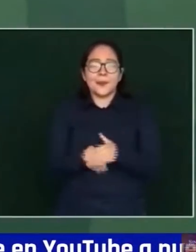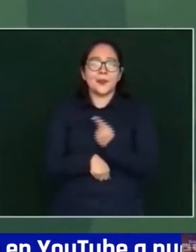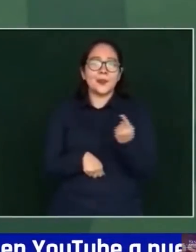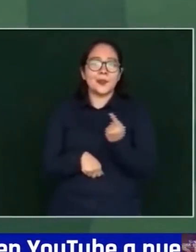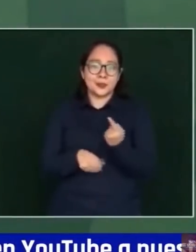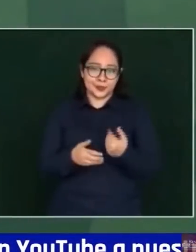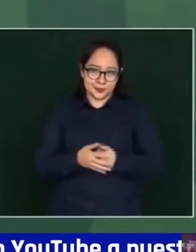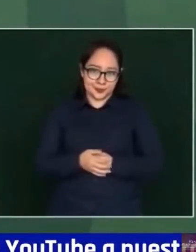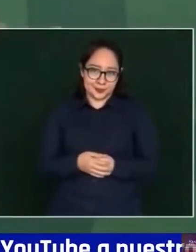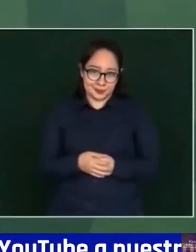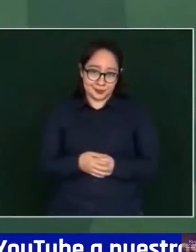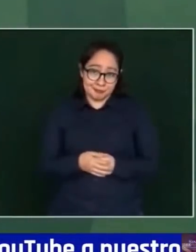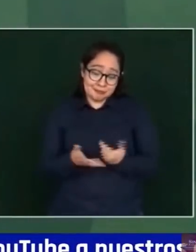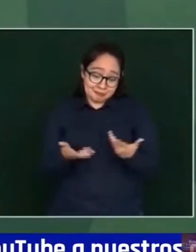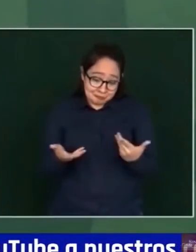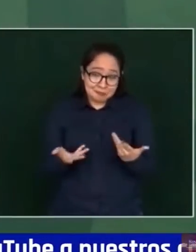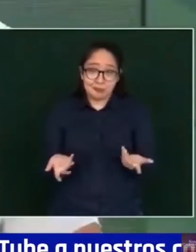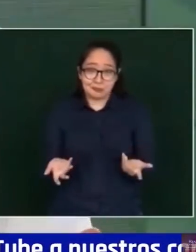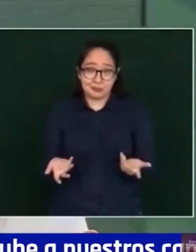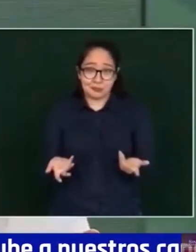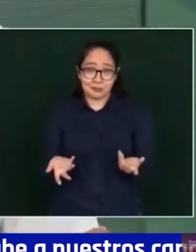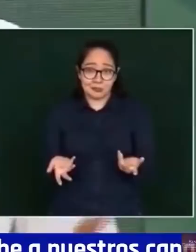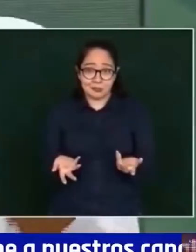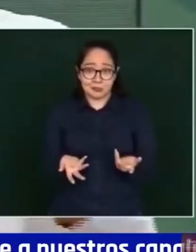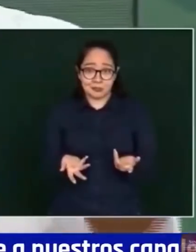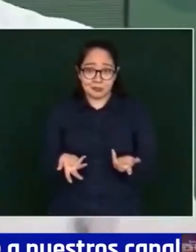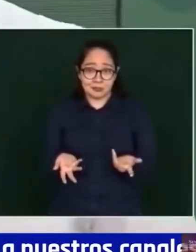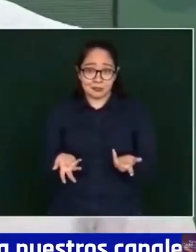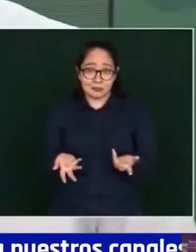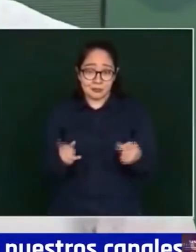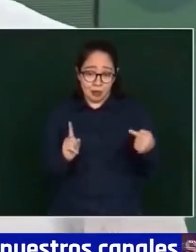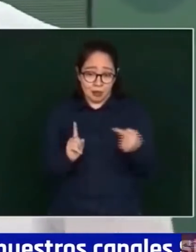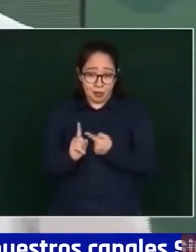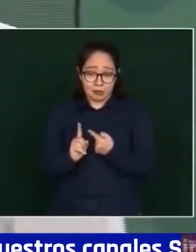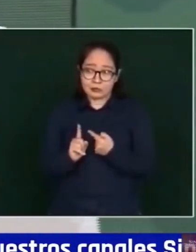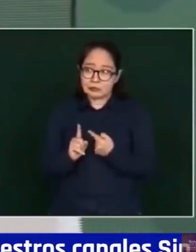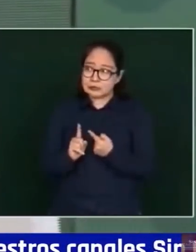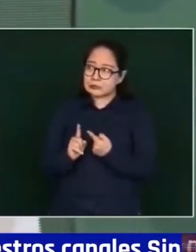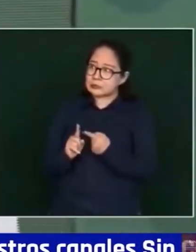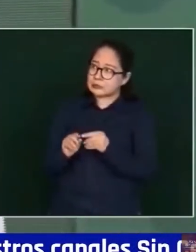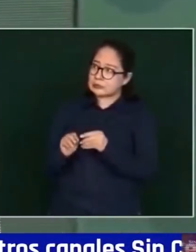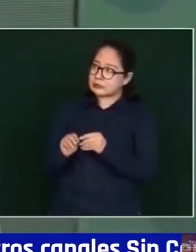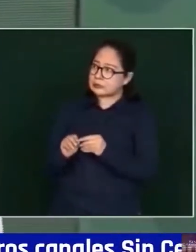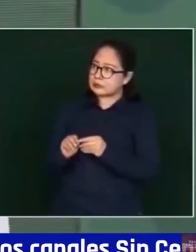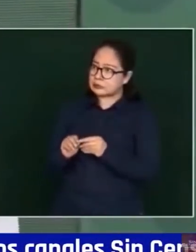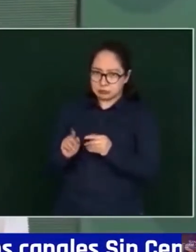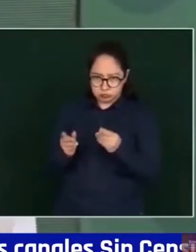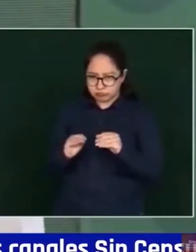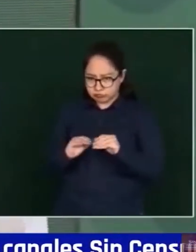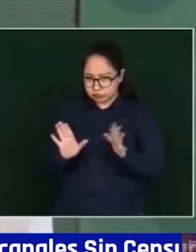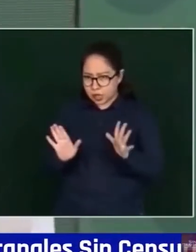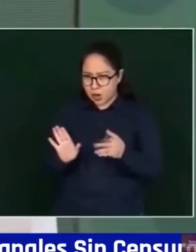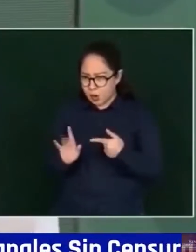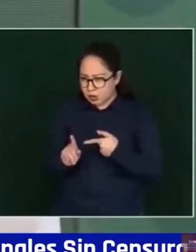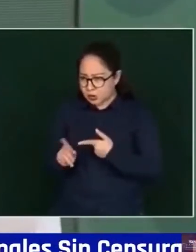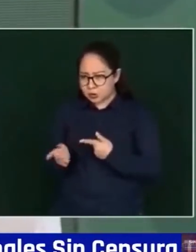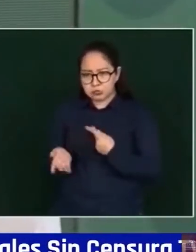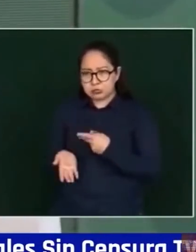Porque está actuando con transparencia, con